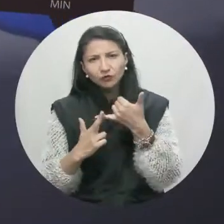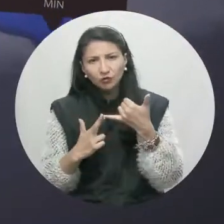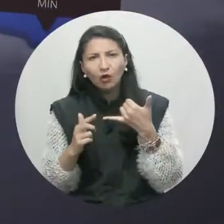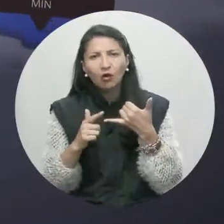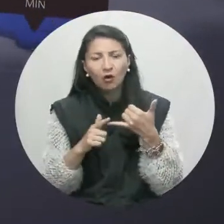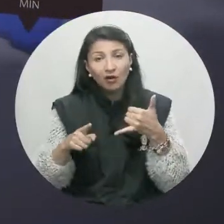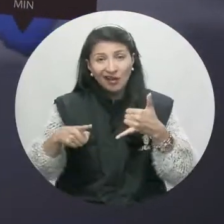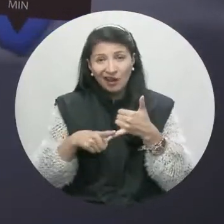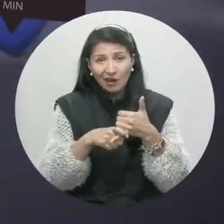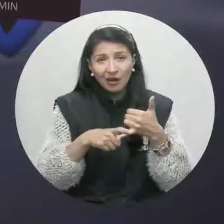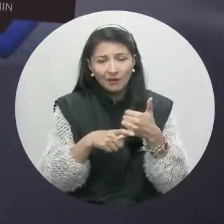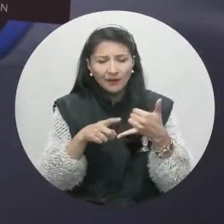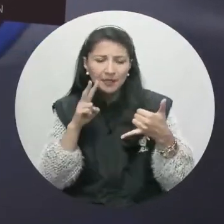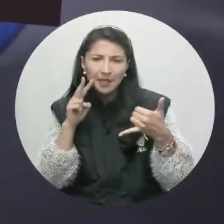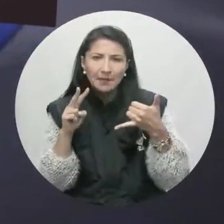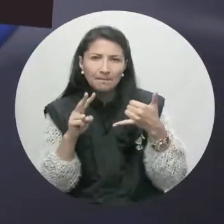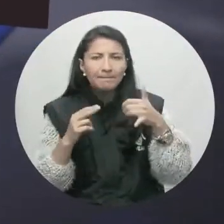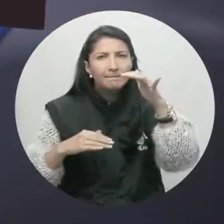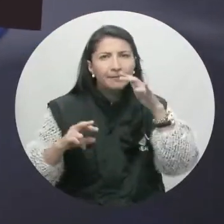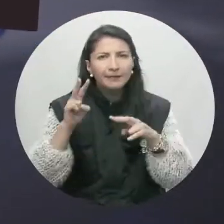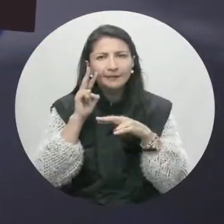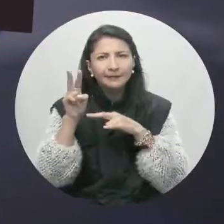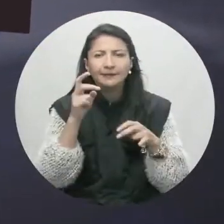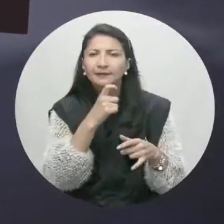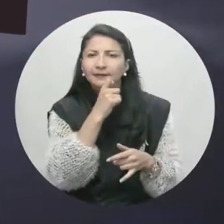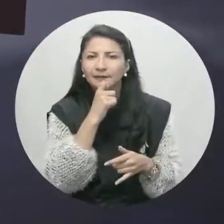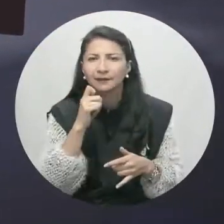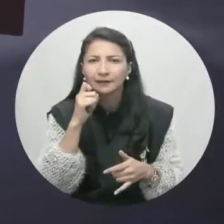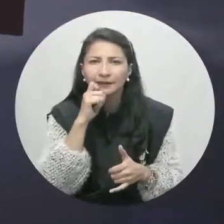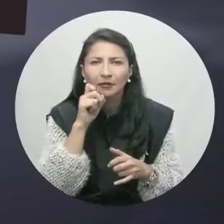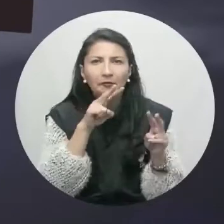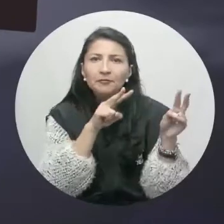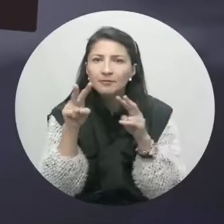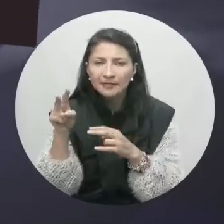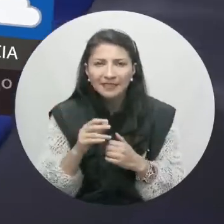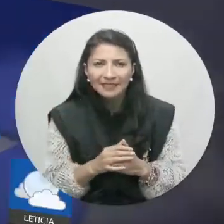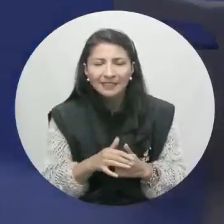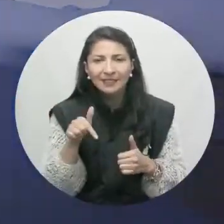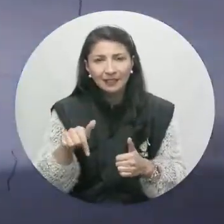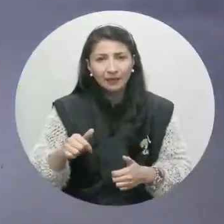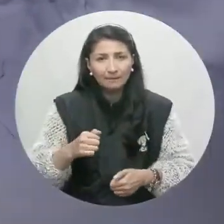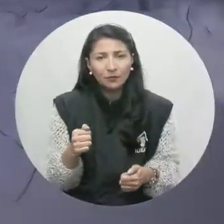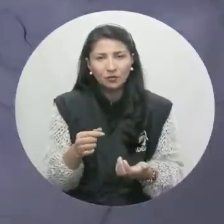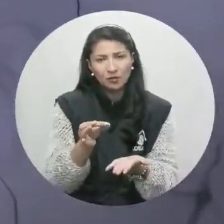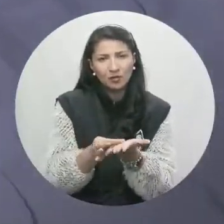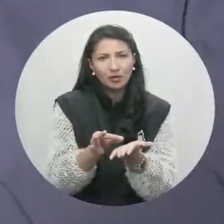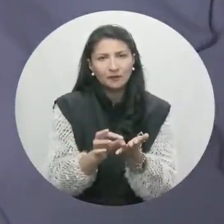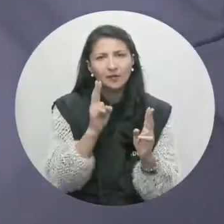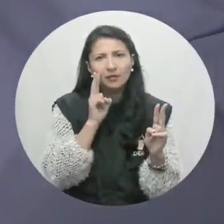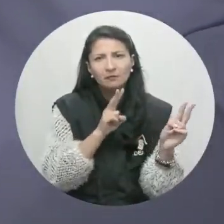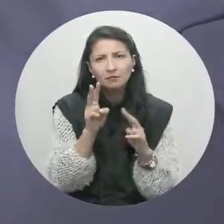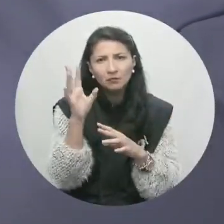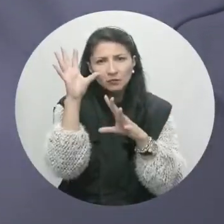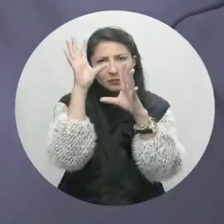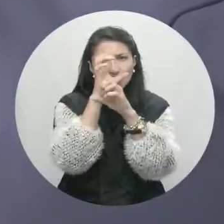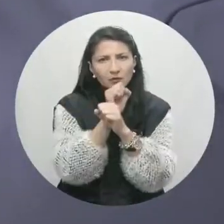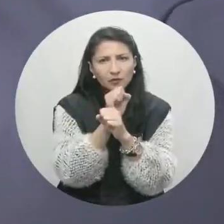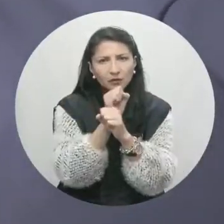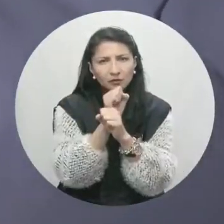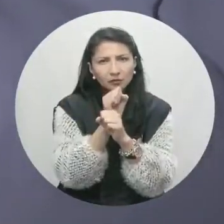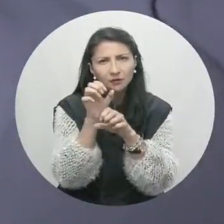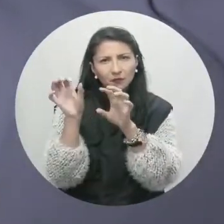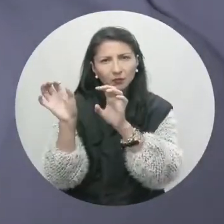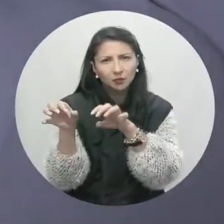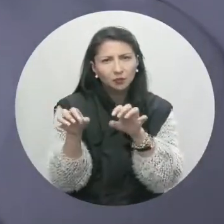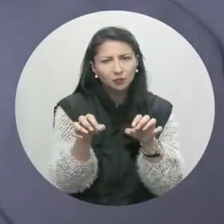límites amazónicos, también se mantendrán las condiciones secas en gran parte de la región. En nuestra capital tenemos un panorama nocturno con